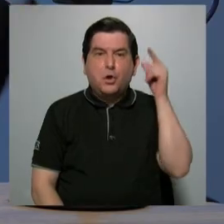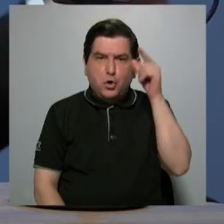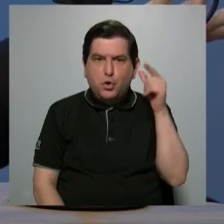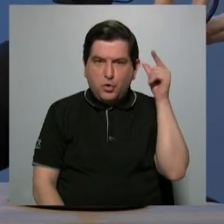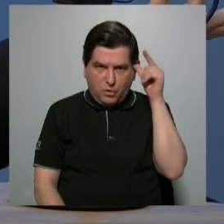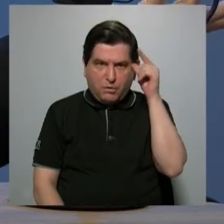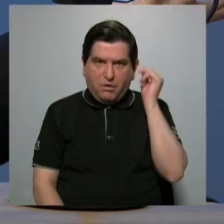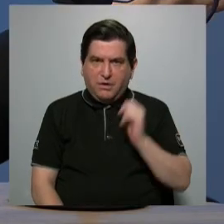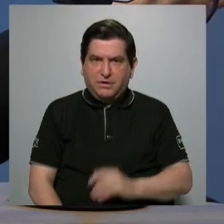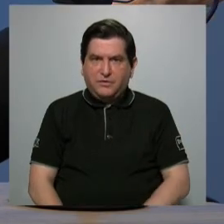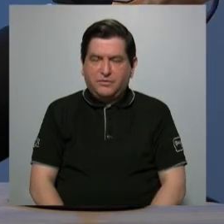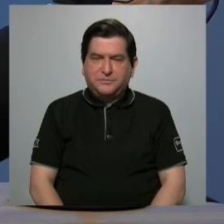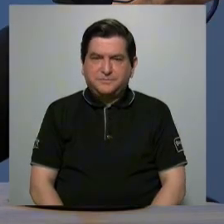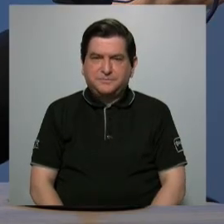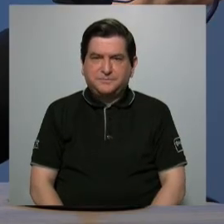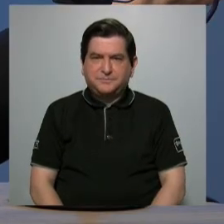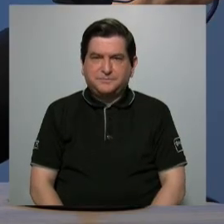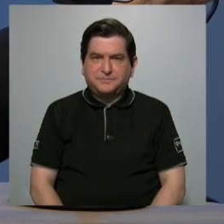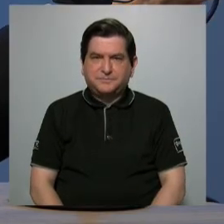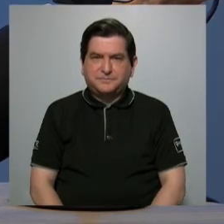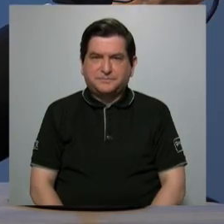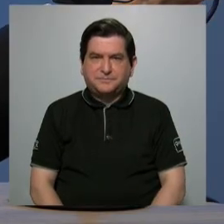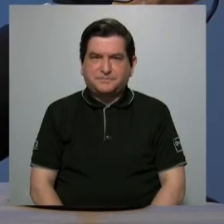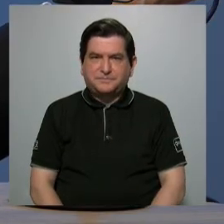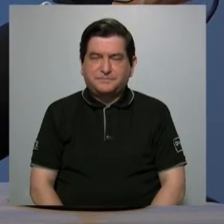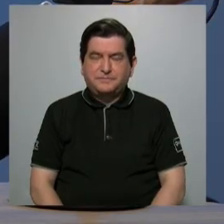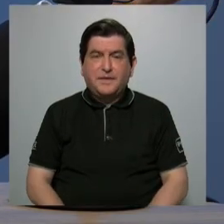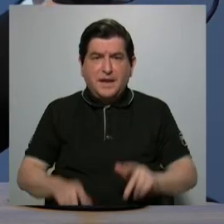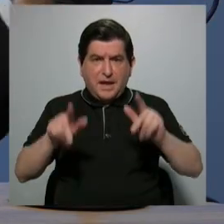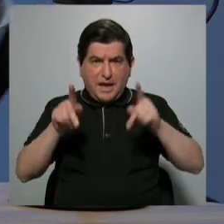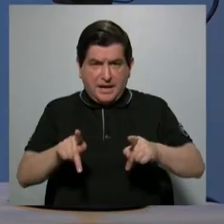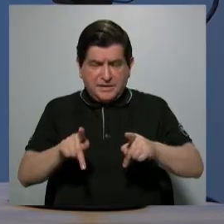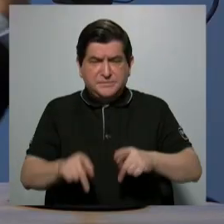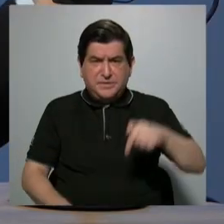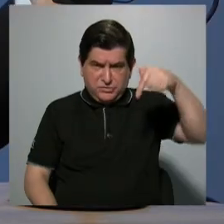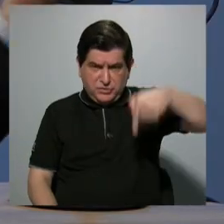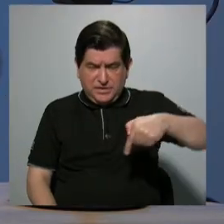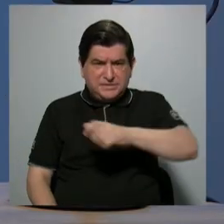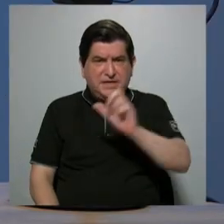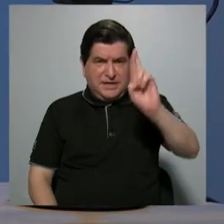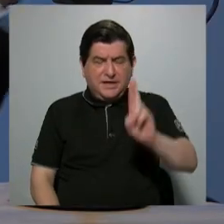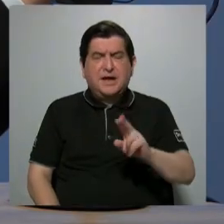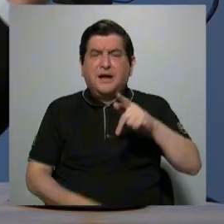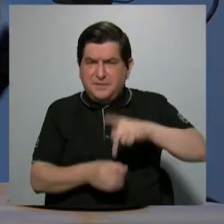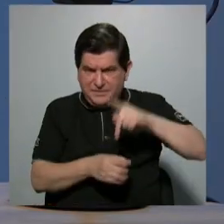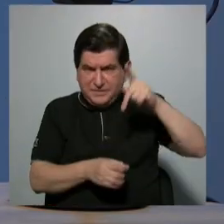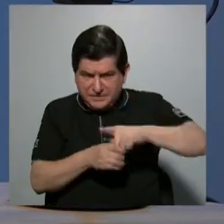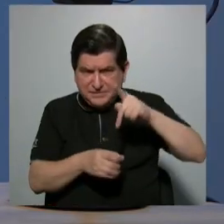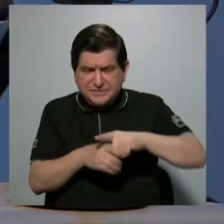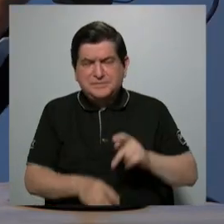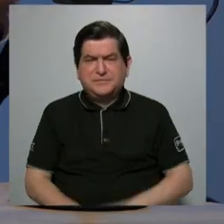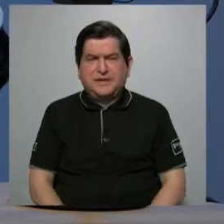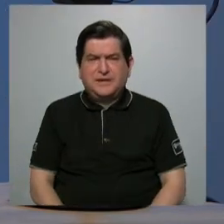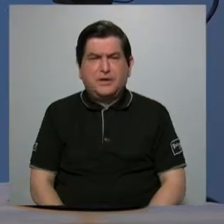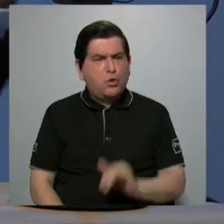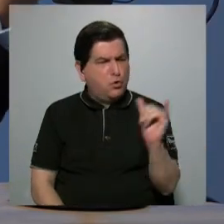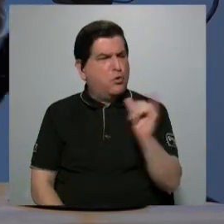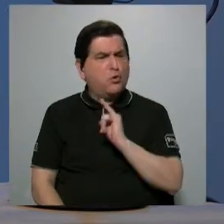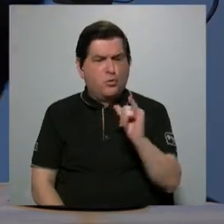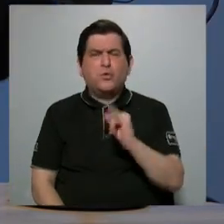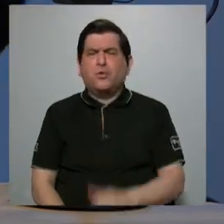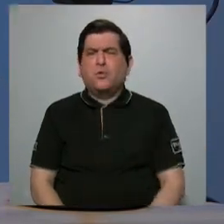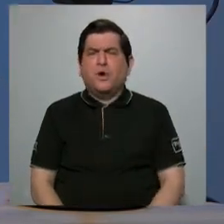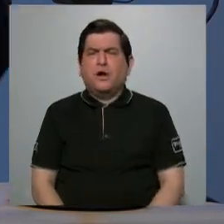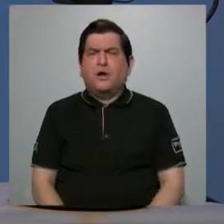obviamente para los costarricenses que participaron, me parece que también